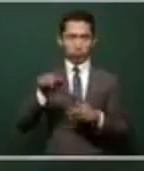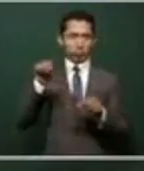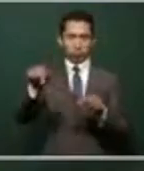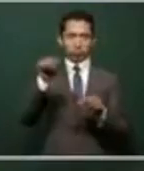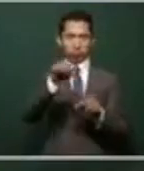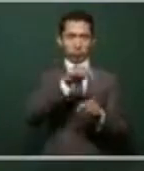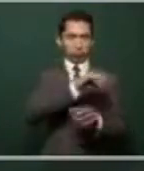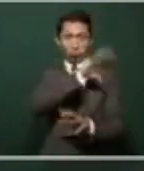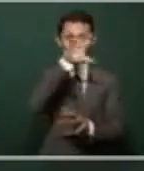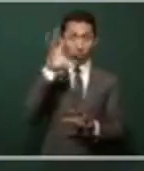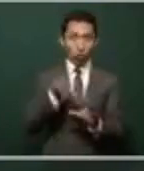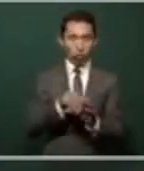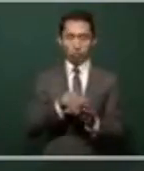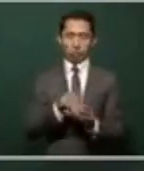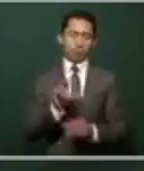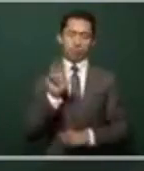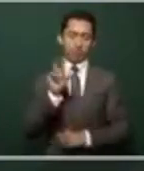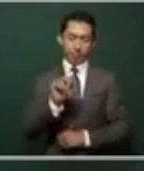municipios. Entonces,